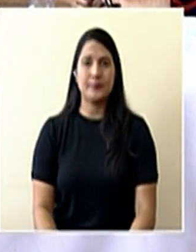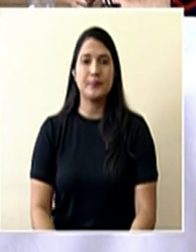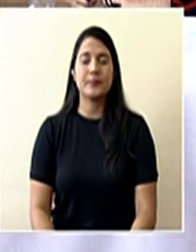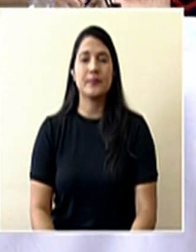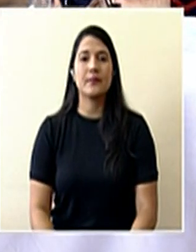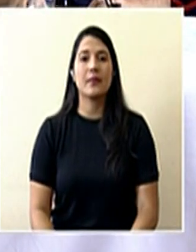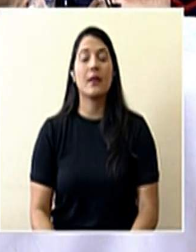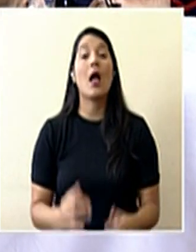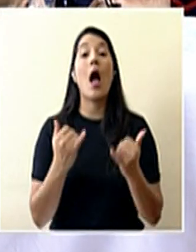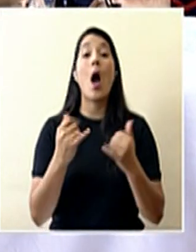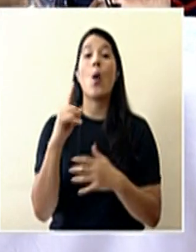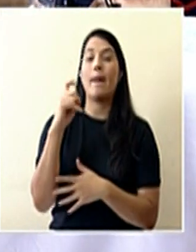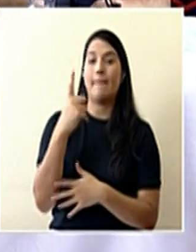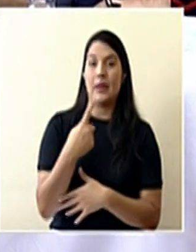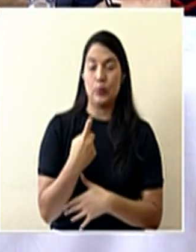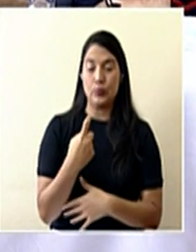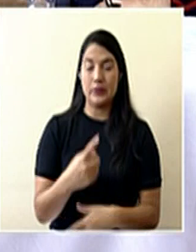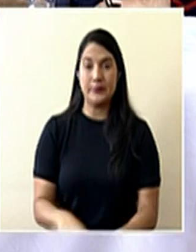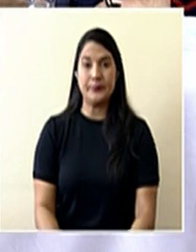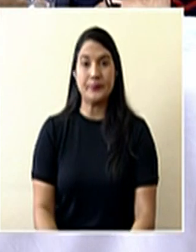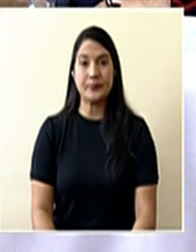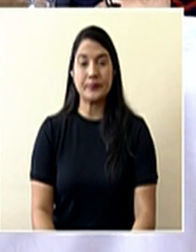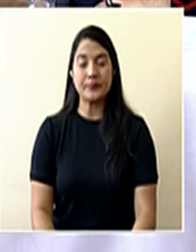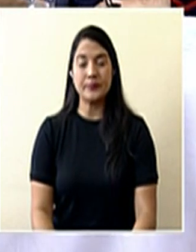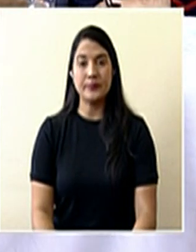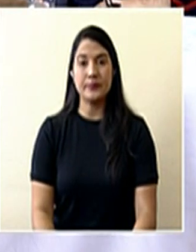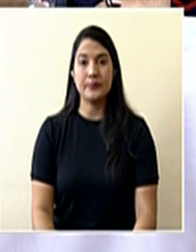Nos consulta lo siguiente: